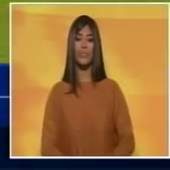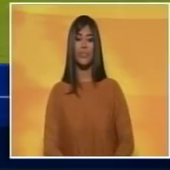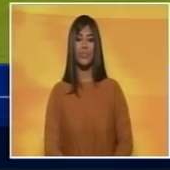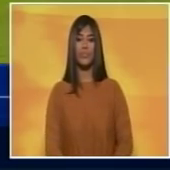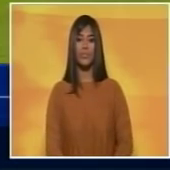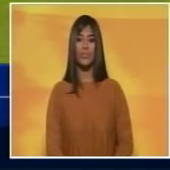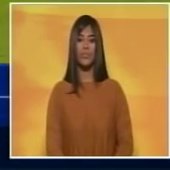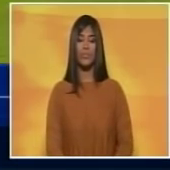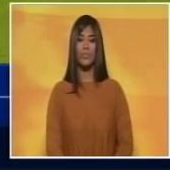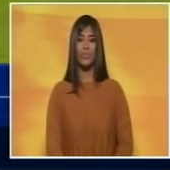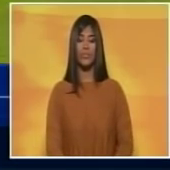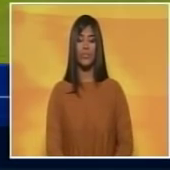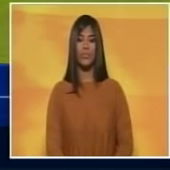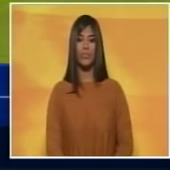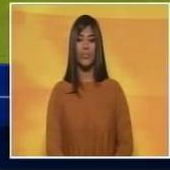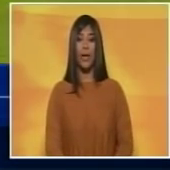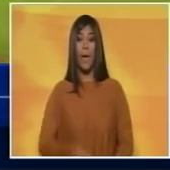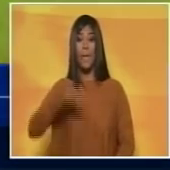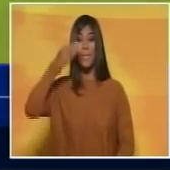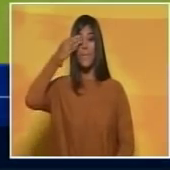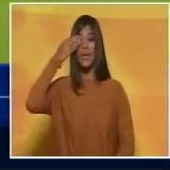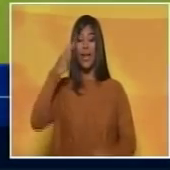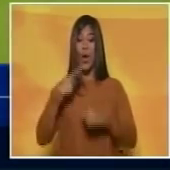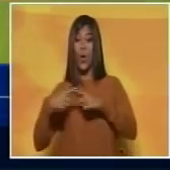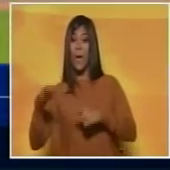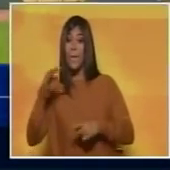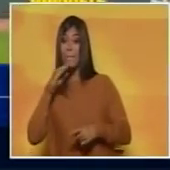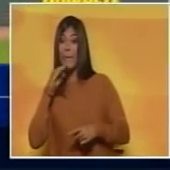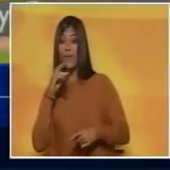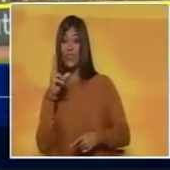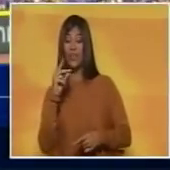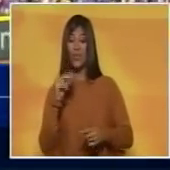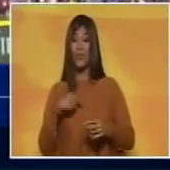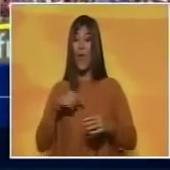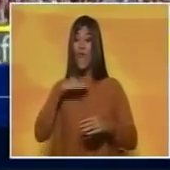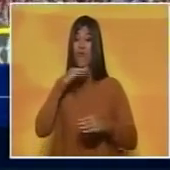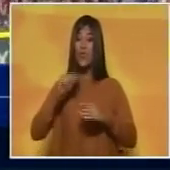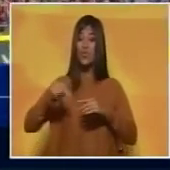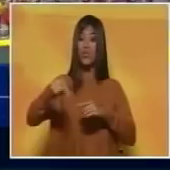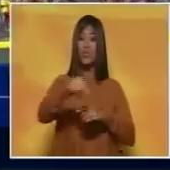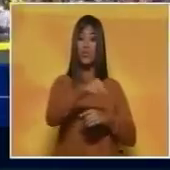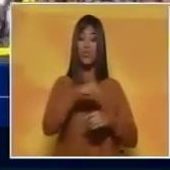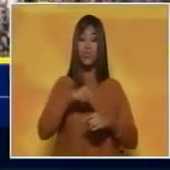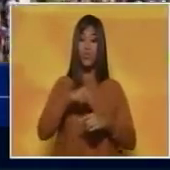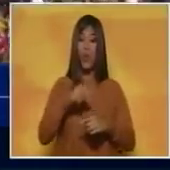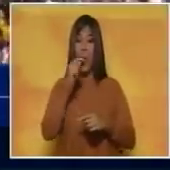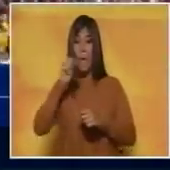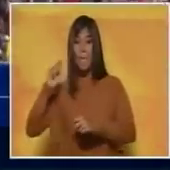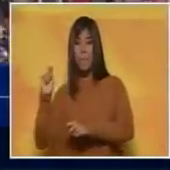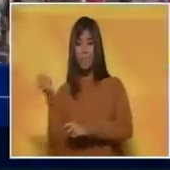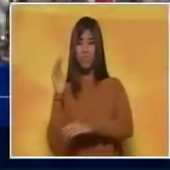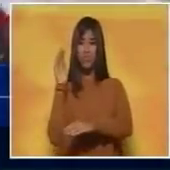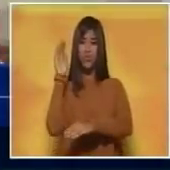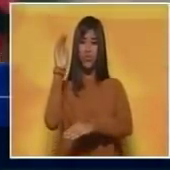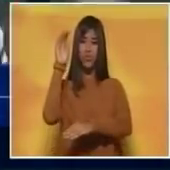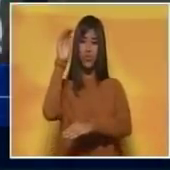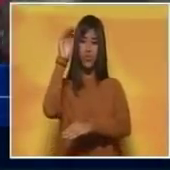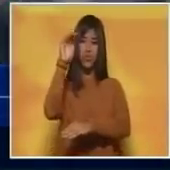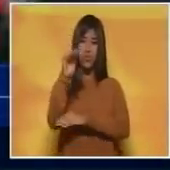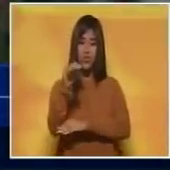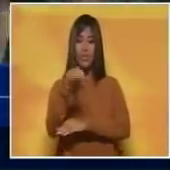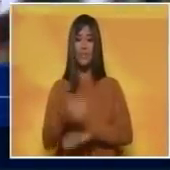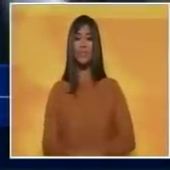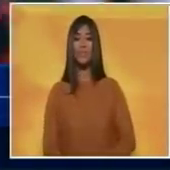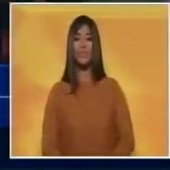Pasamos al Wintrust Park, Piratas ante Bravos, segundo episodio, bases llenas y Ronald Acuña Jr. que pega este gran slam por la